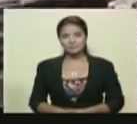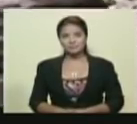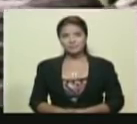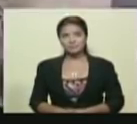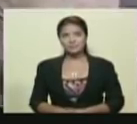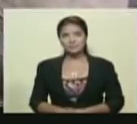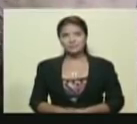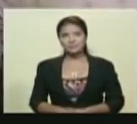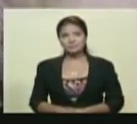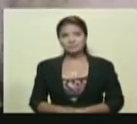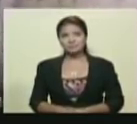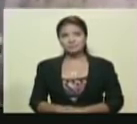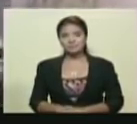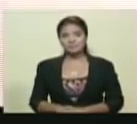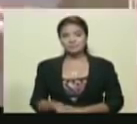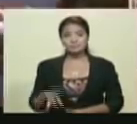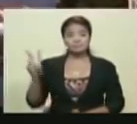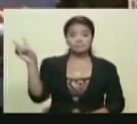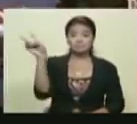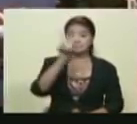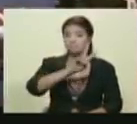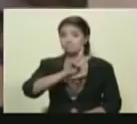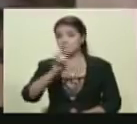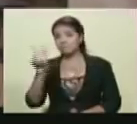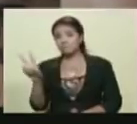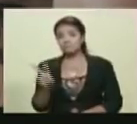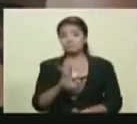Venezuela heroica.